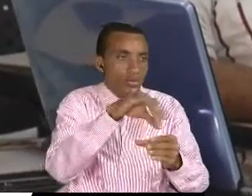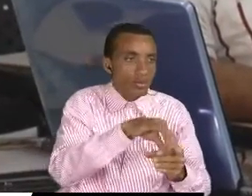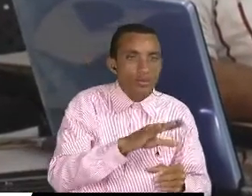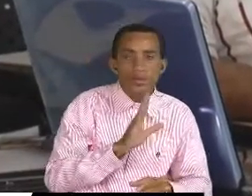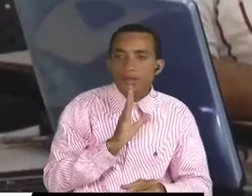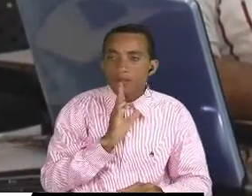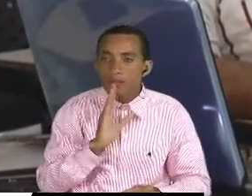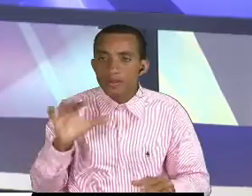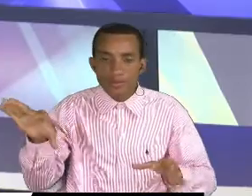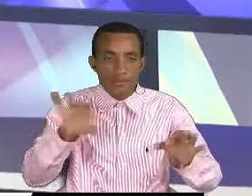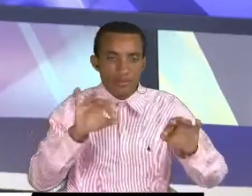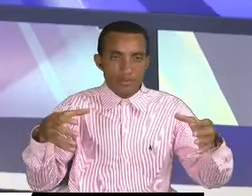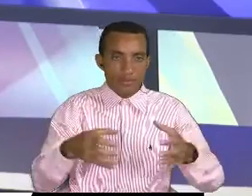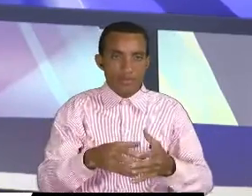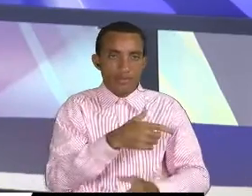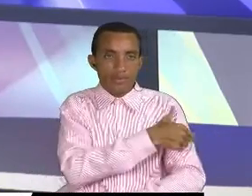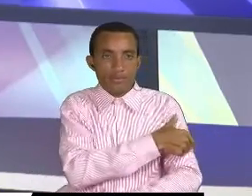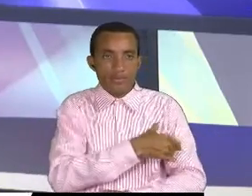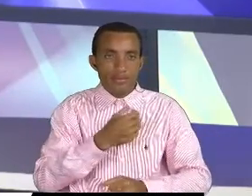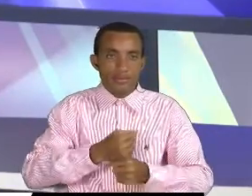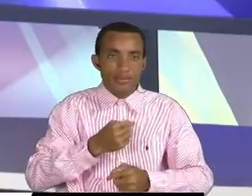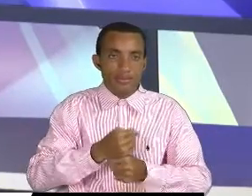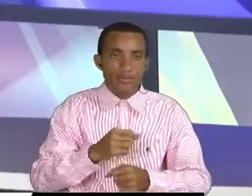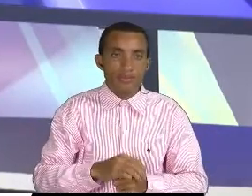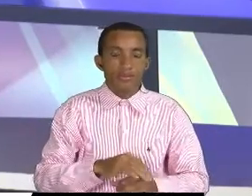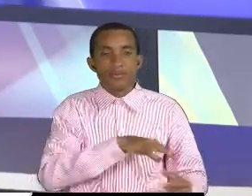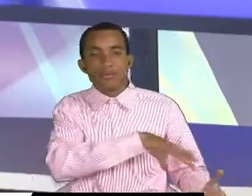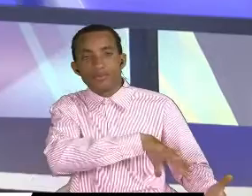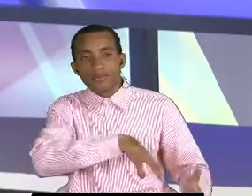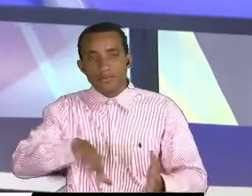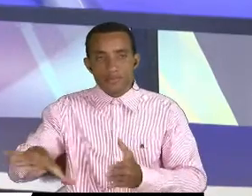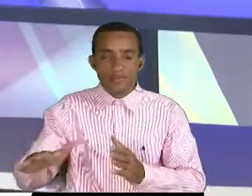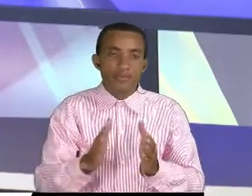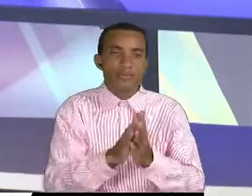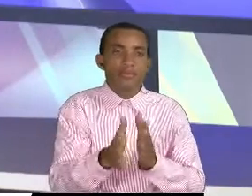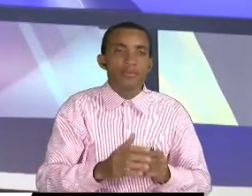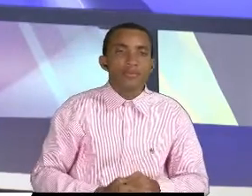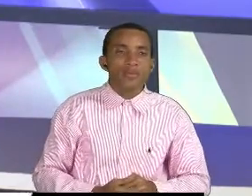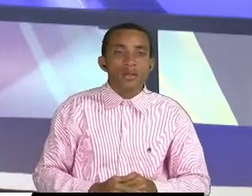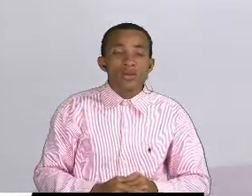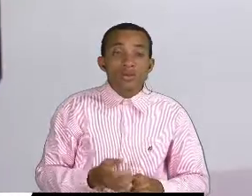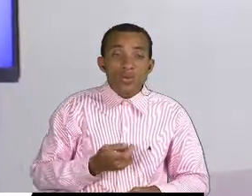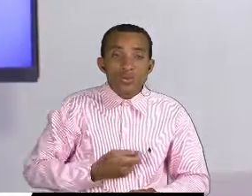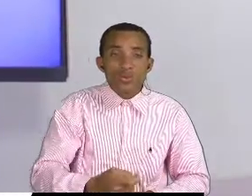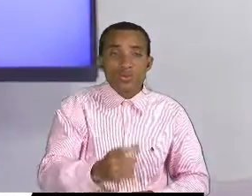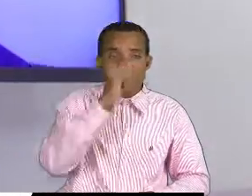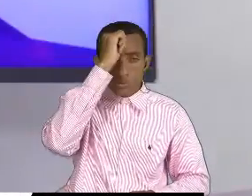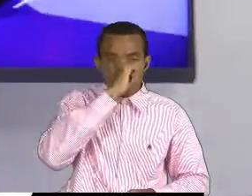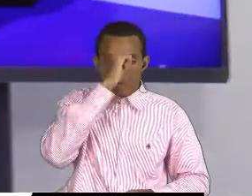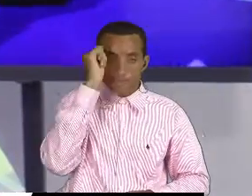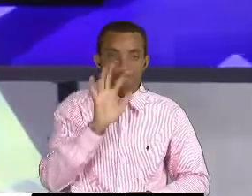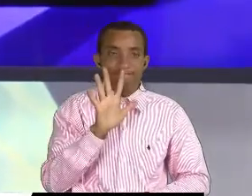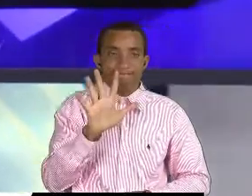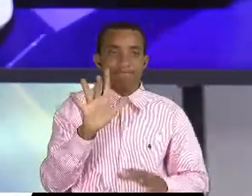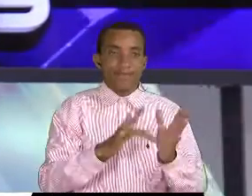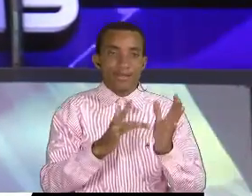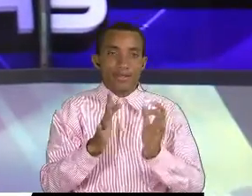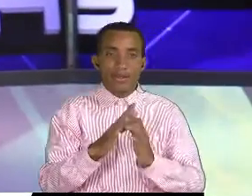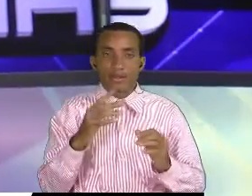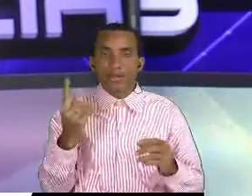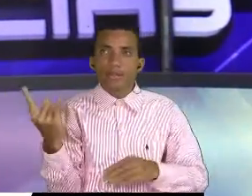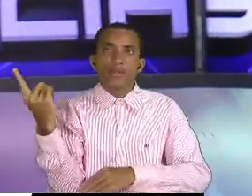Pública de Empleo. Se conmemorará este domingo 9 de abril el Día Nacional de las Víctimas y en Barranca Bermeja se tiene estipulado